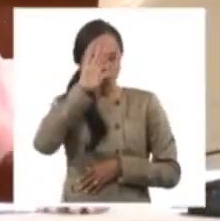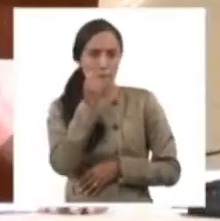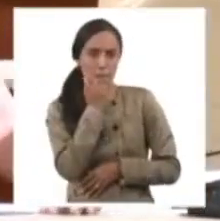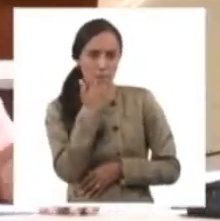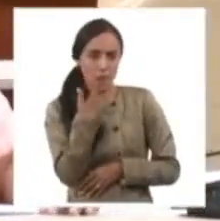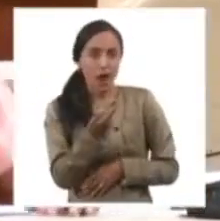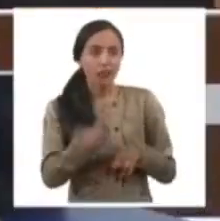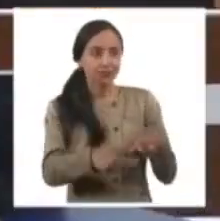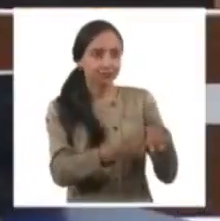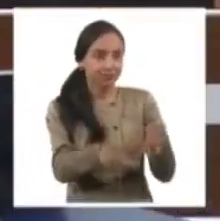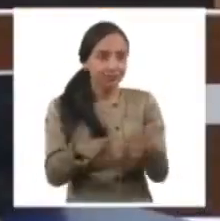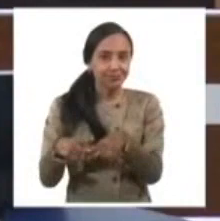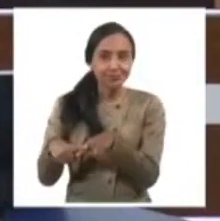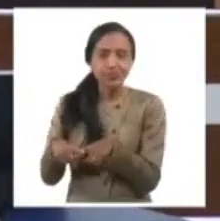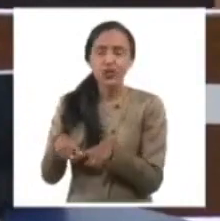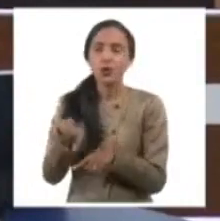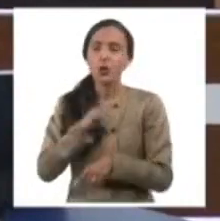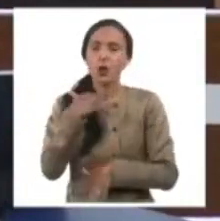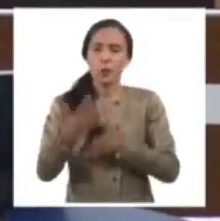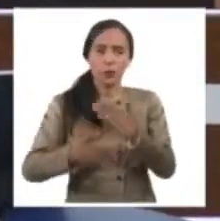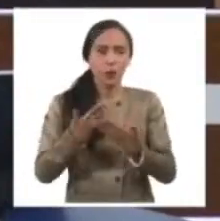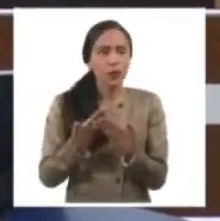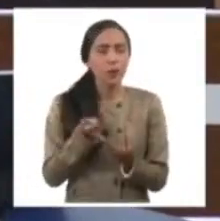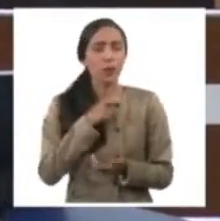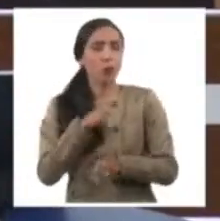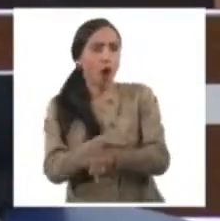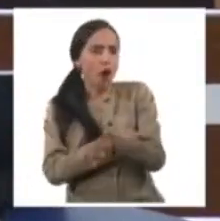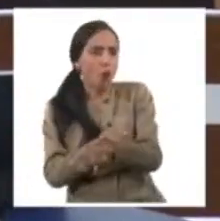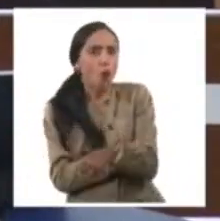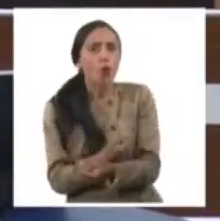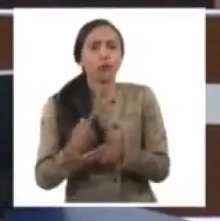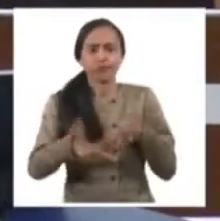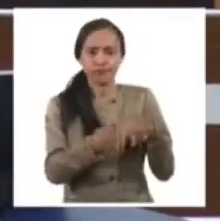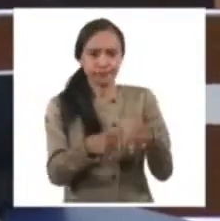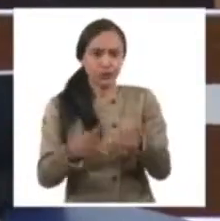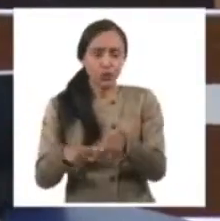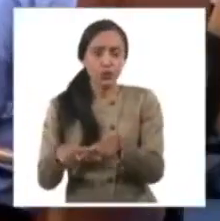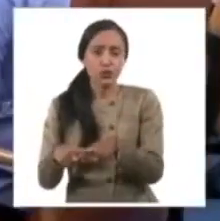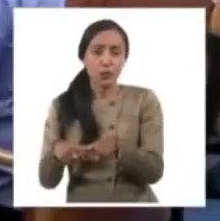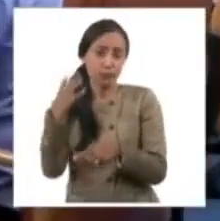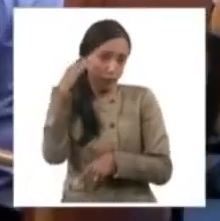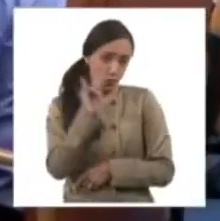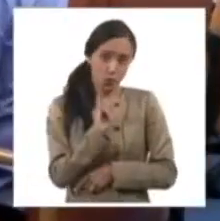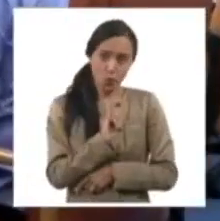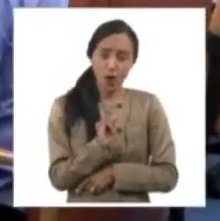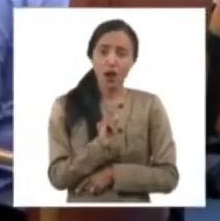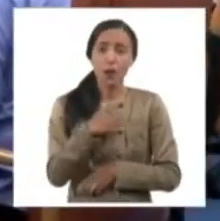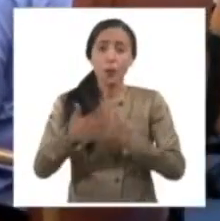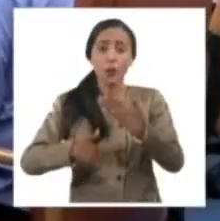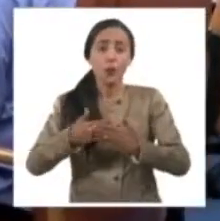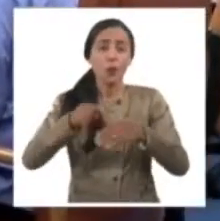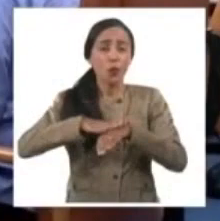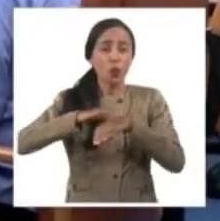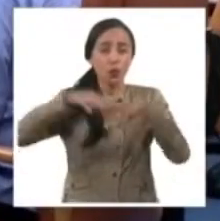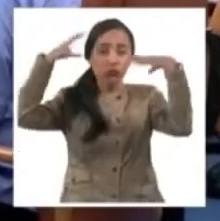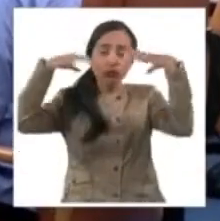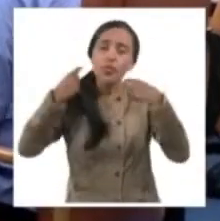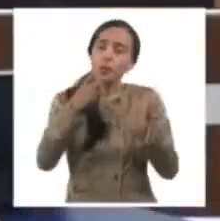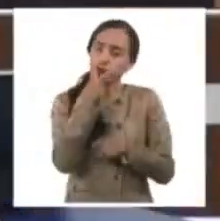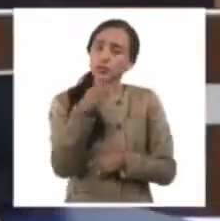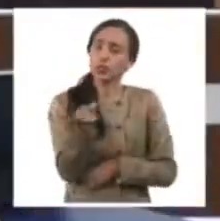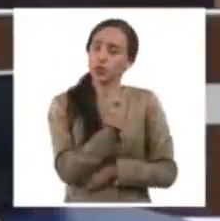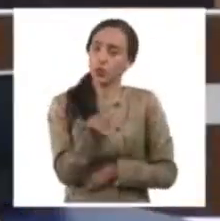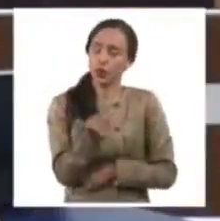aliviar las problemáticas de la sequía, en aliviar las afectaciones de las intensas lluvias. El presidente cubano comentó que aun cuando